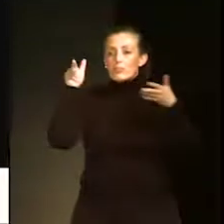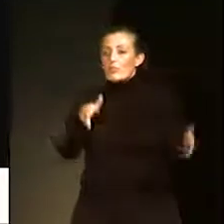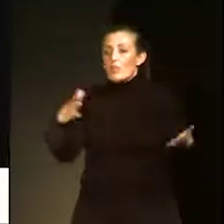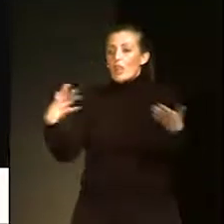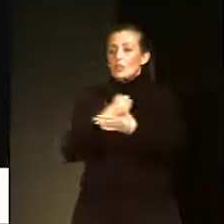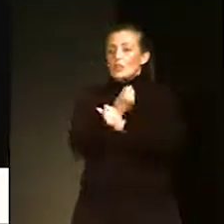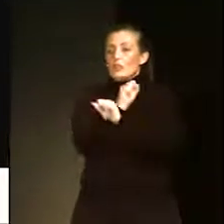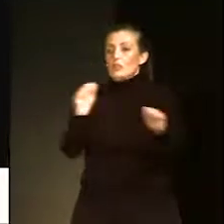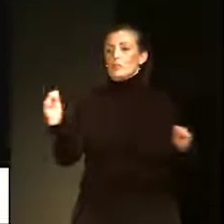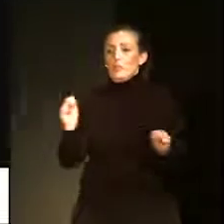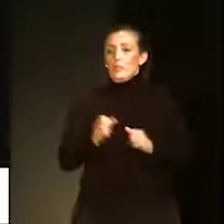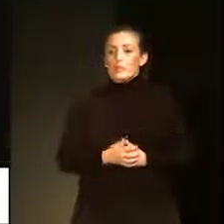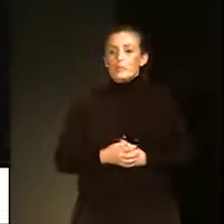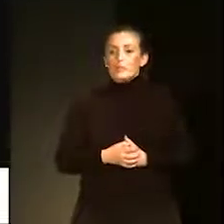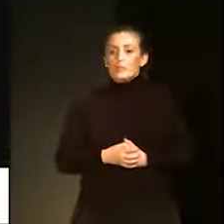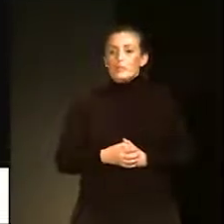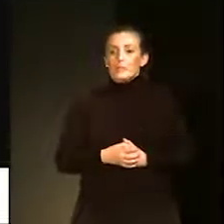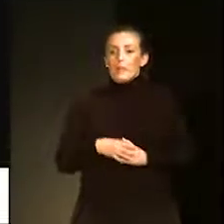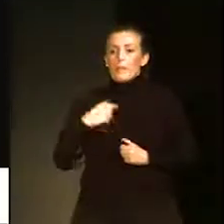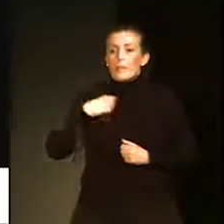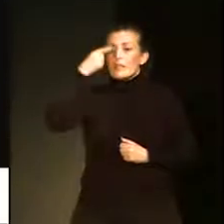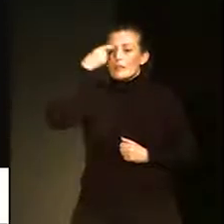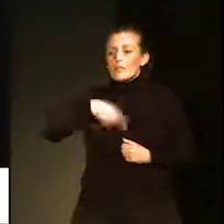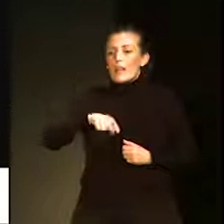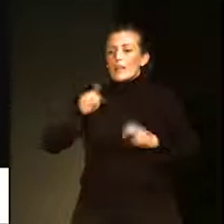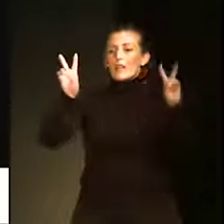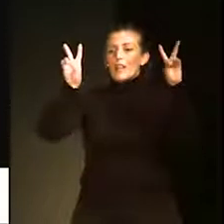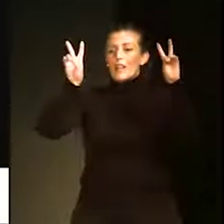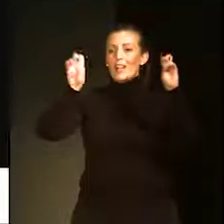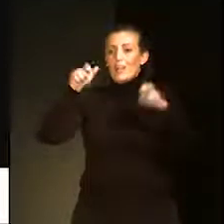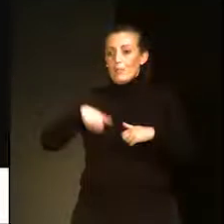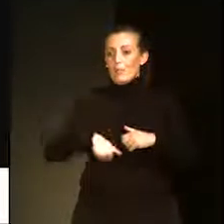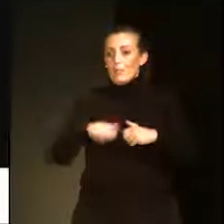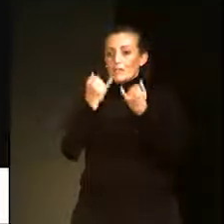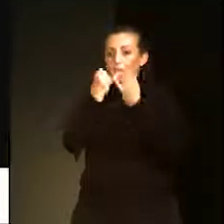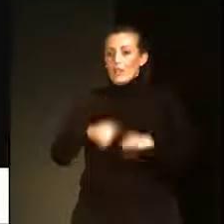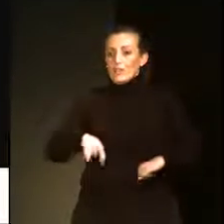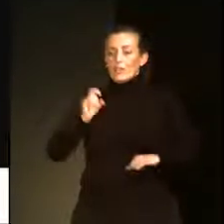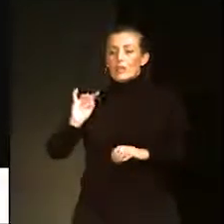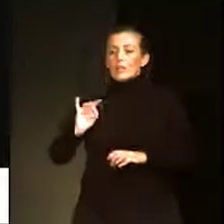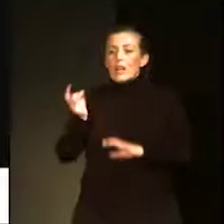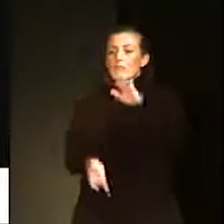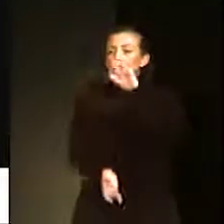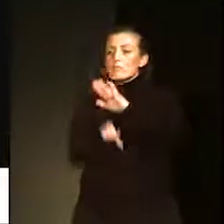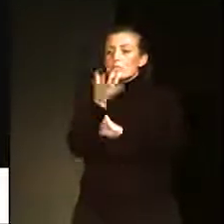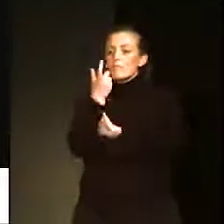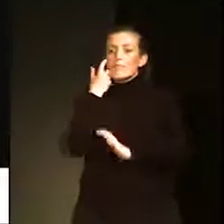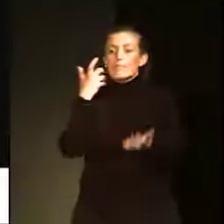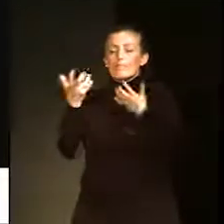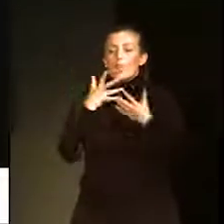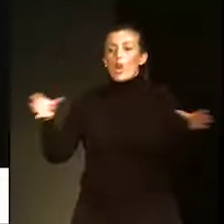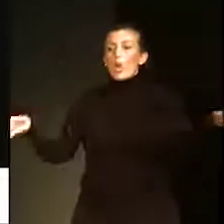a todas. Como bien saben, el lema general de esta edición es creación artística y